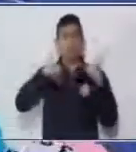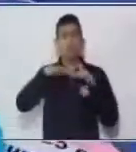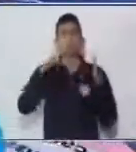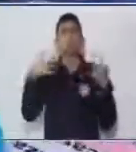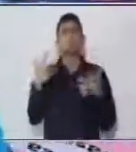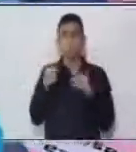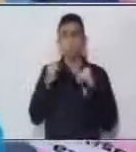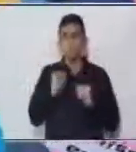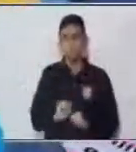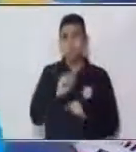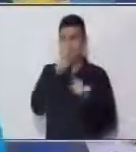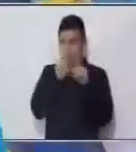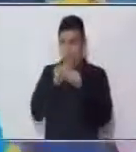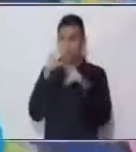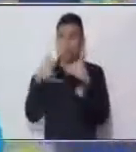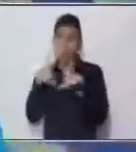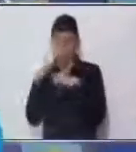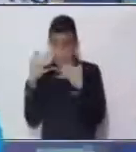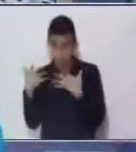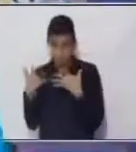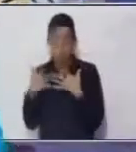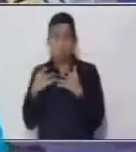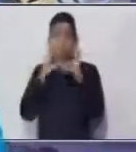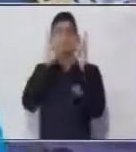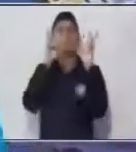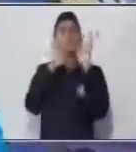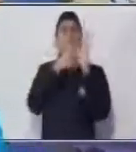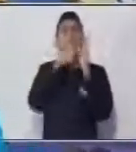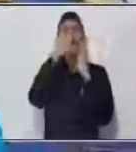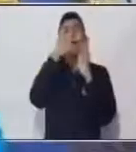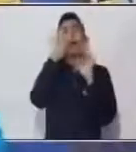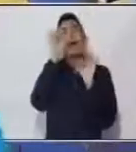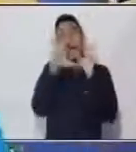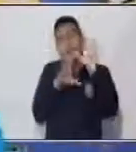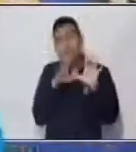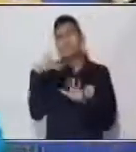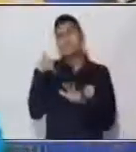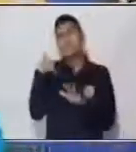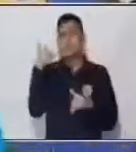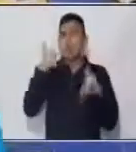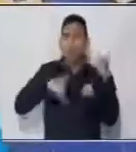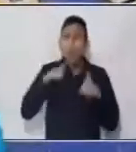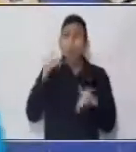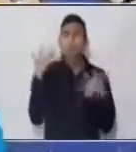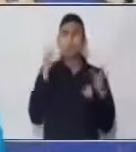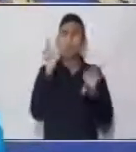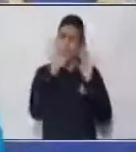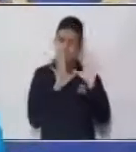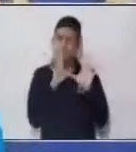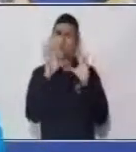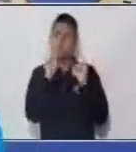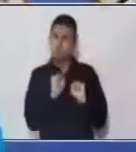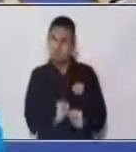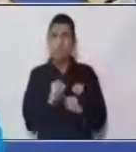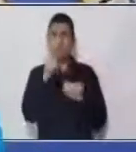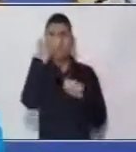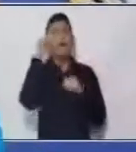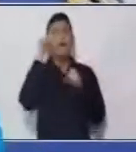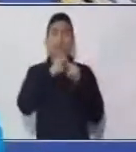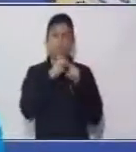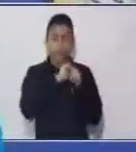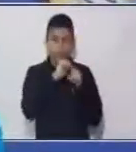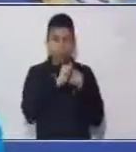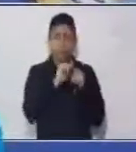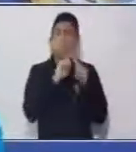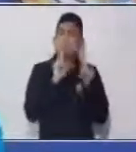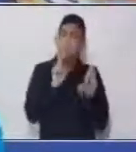con las cuales podamos jugar A veces venden juegos que también sirven para practicar esto